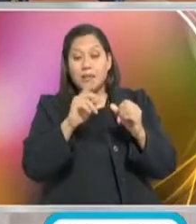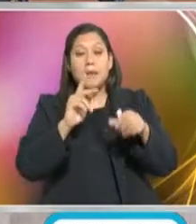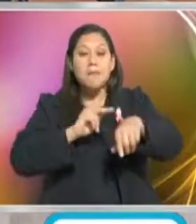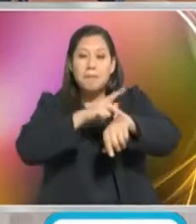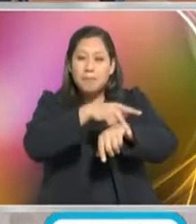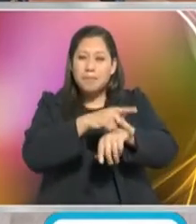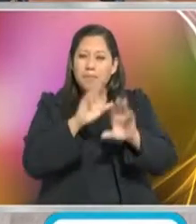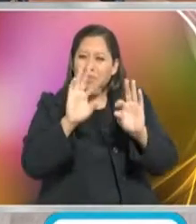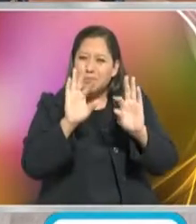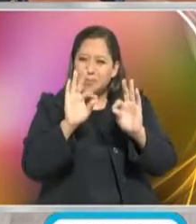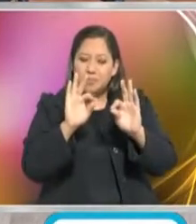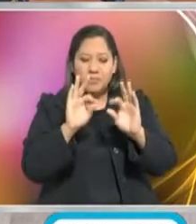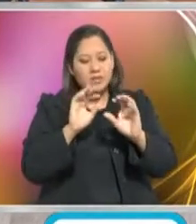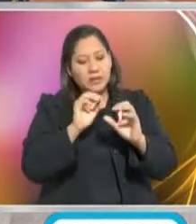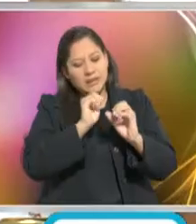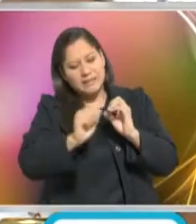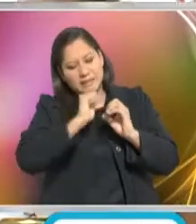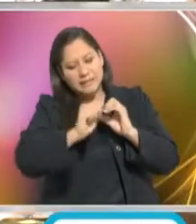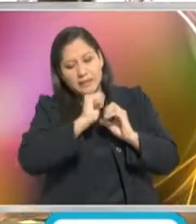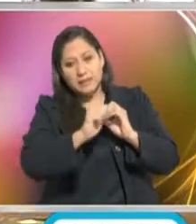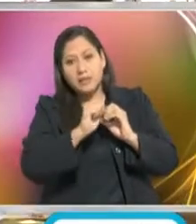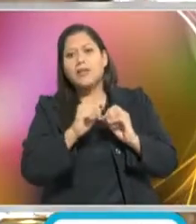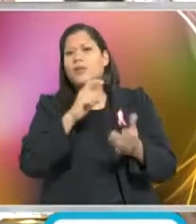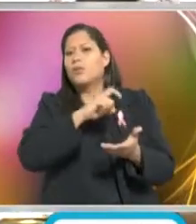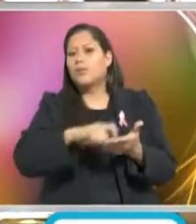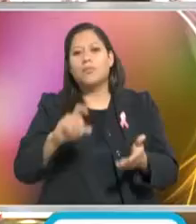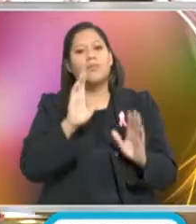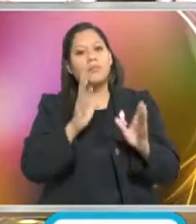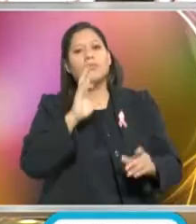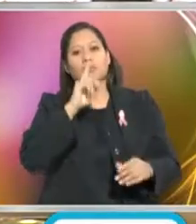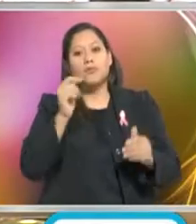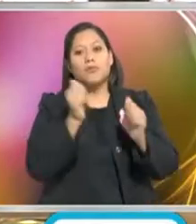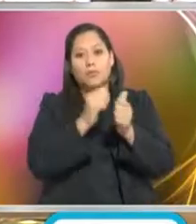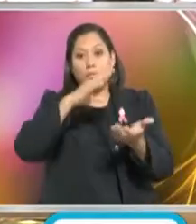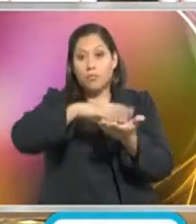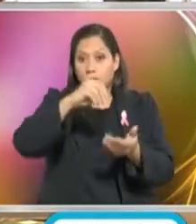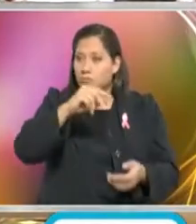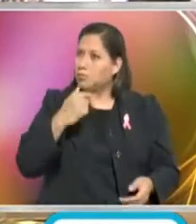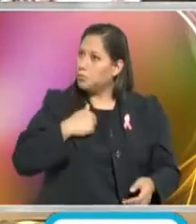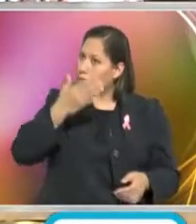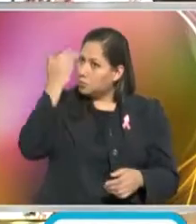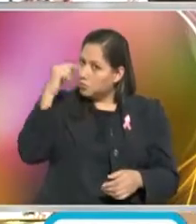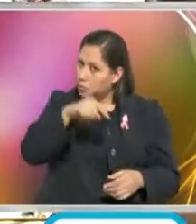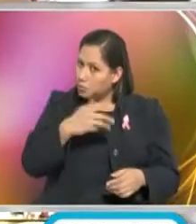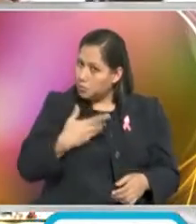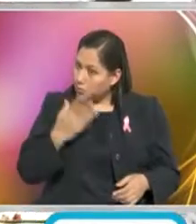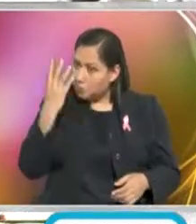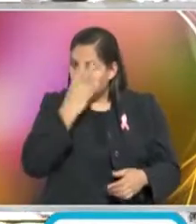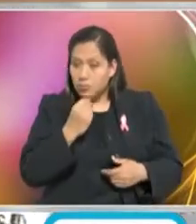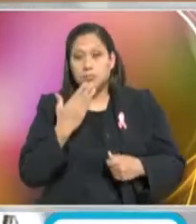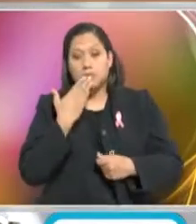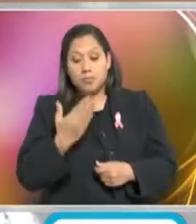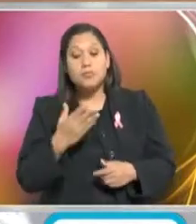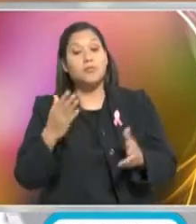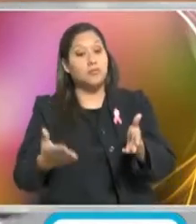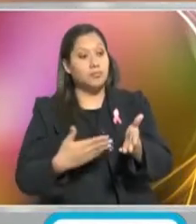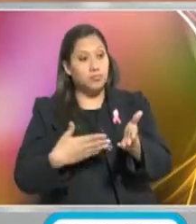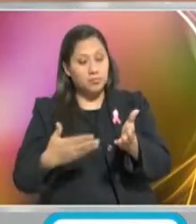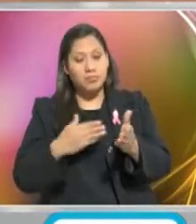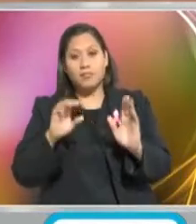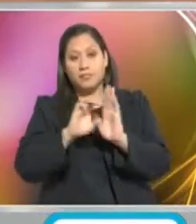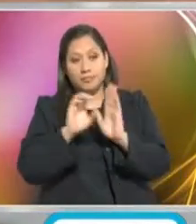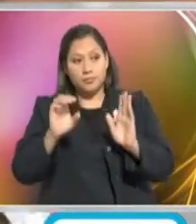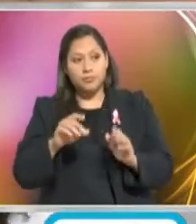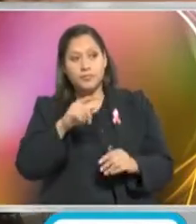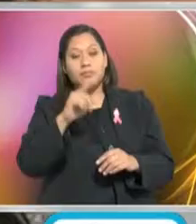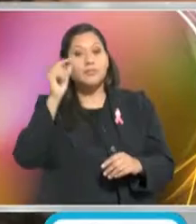que la papa, pues te vas a llevar la cáscara. Cómprenlo ya en polvito. Oye, yo no sabía que existía, eso está maravilloso. Maravilloso. En la muy cocina, bien. por